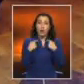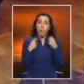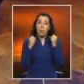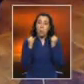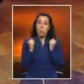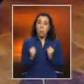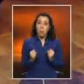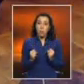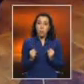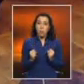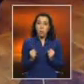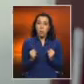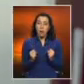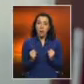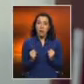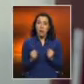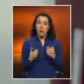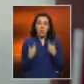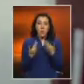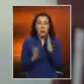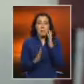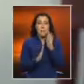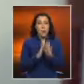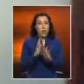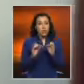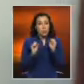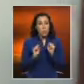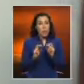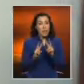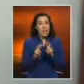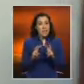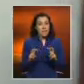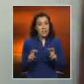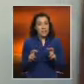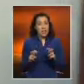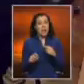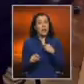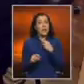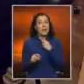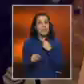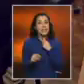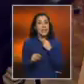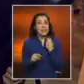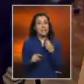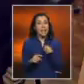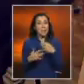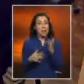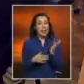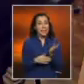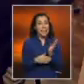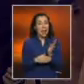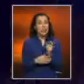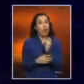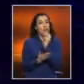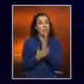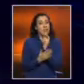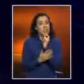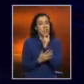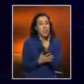podemos entregar protección, podemos investigar. Y nos interesa que ese tipo de maltrato se